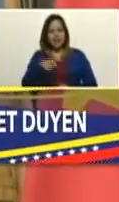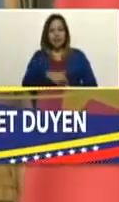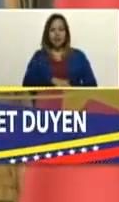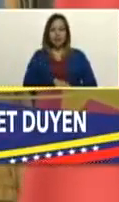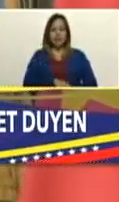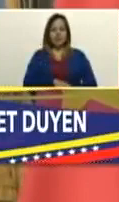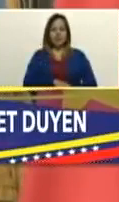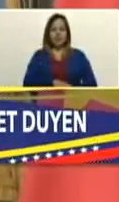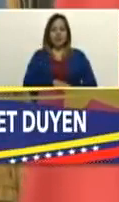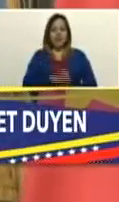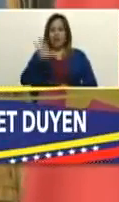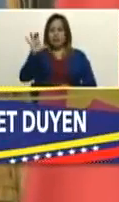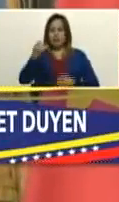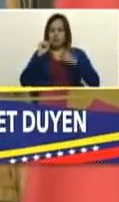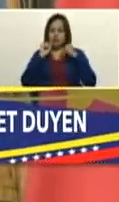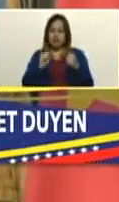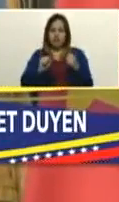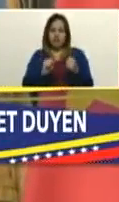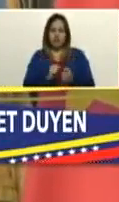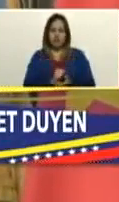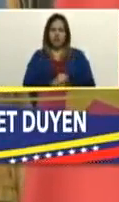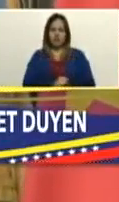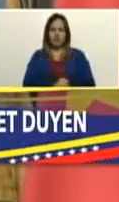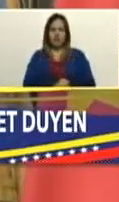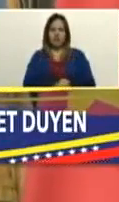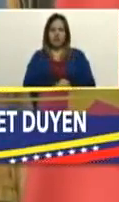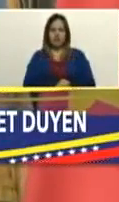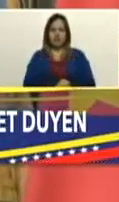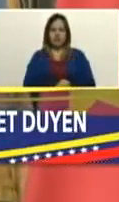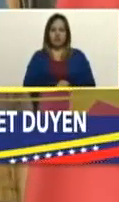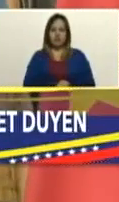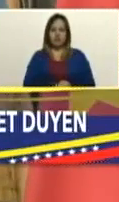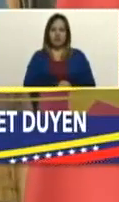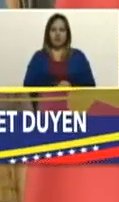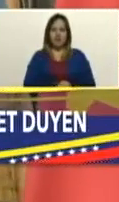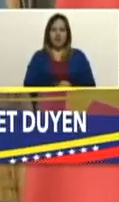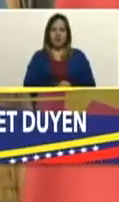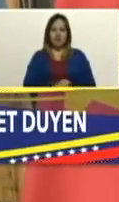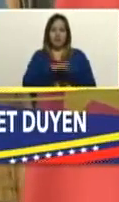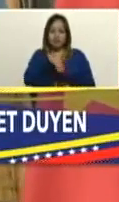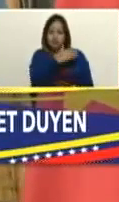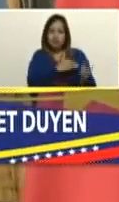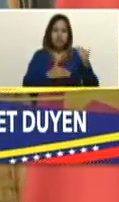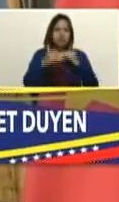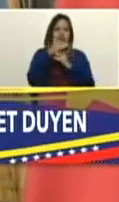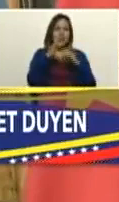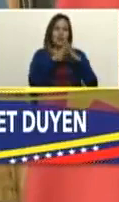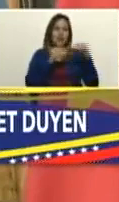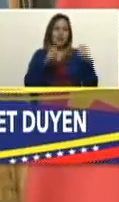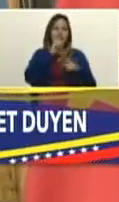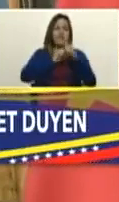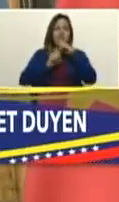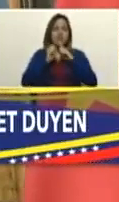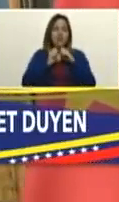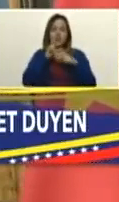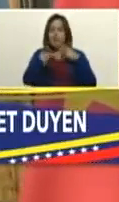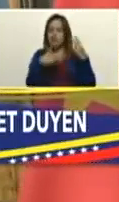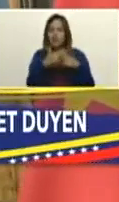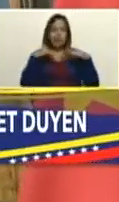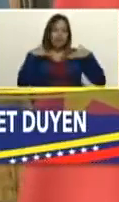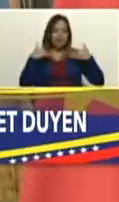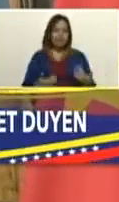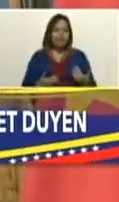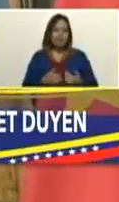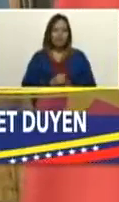La patria heroica que supo levantarse a todas las circunstancias, jamás se rindió,